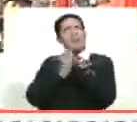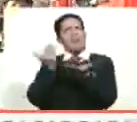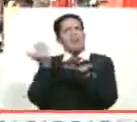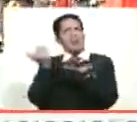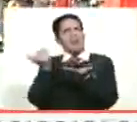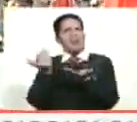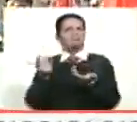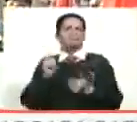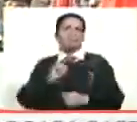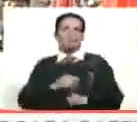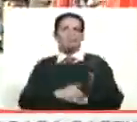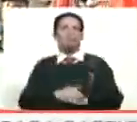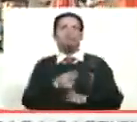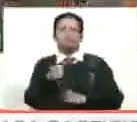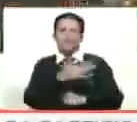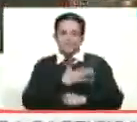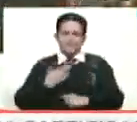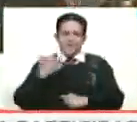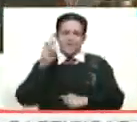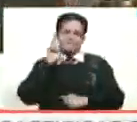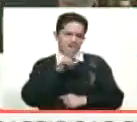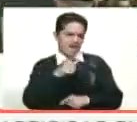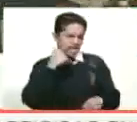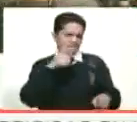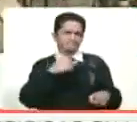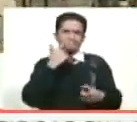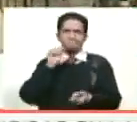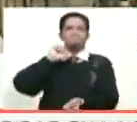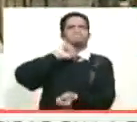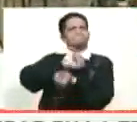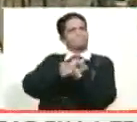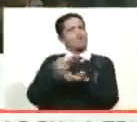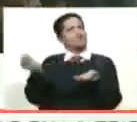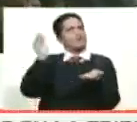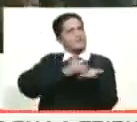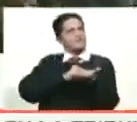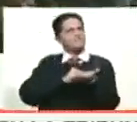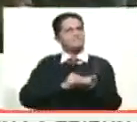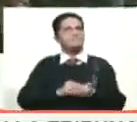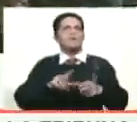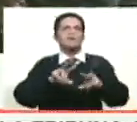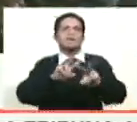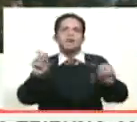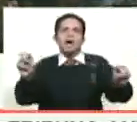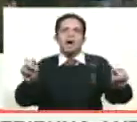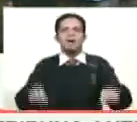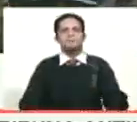¿Quieren ver a nuestra patria hecha una colonia de esclavos y mendigos?